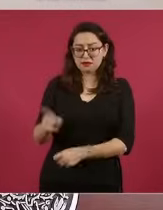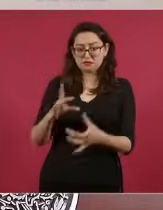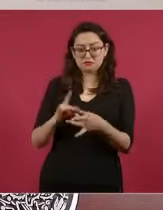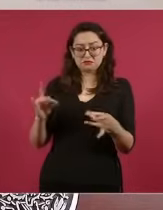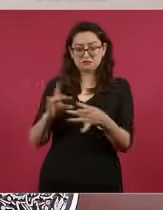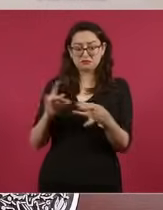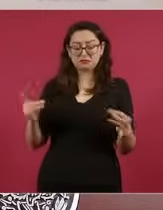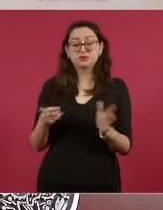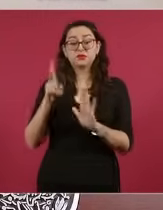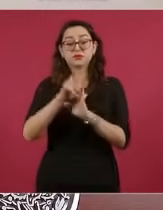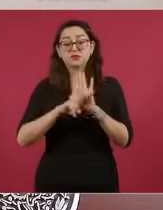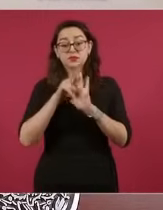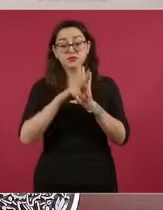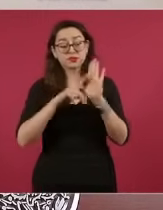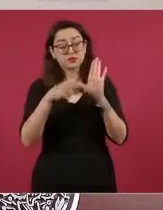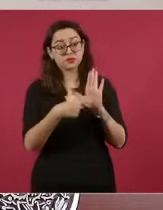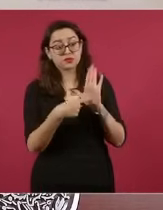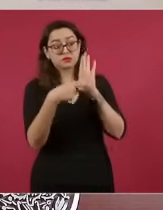video